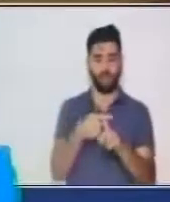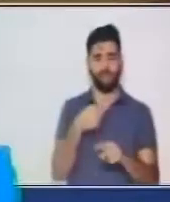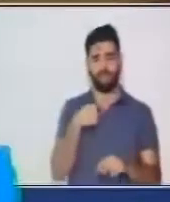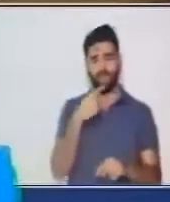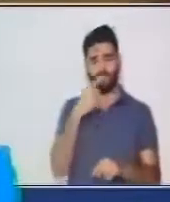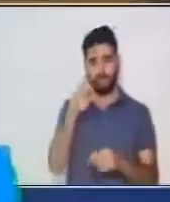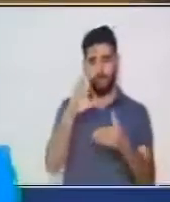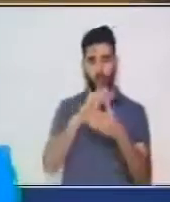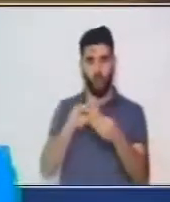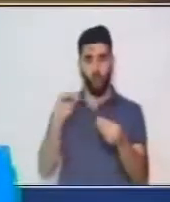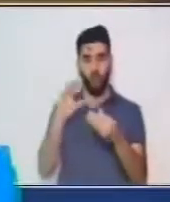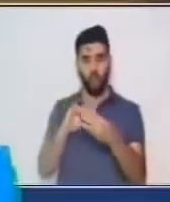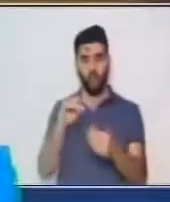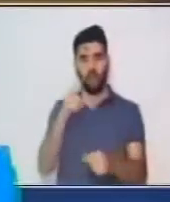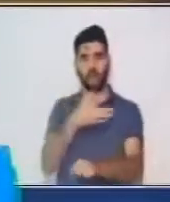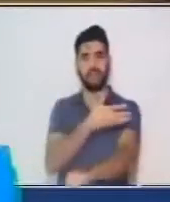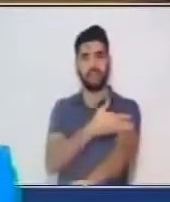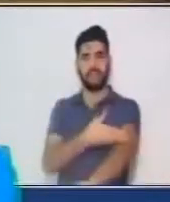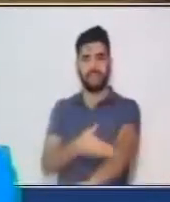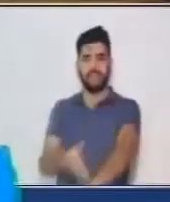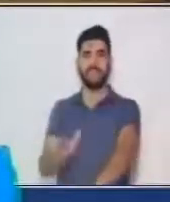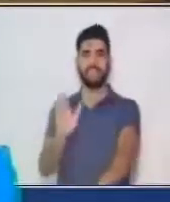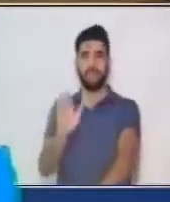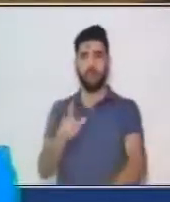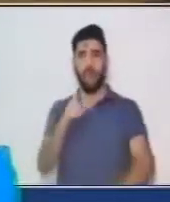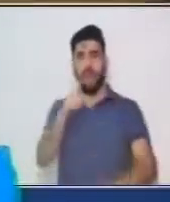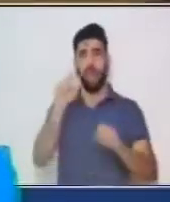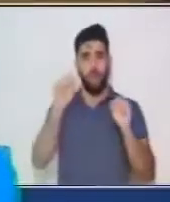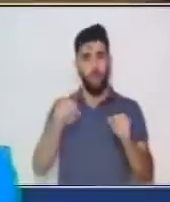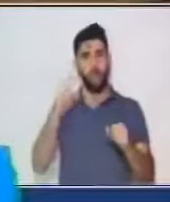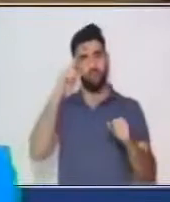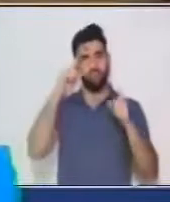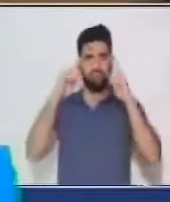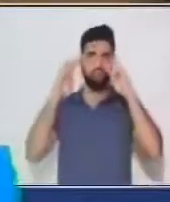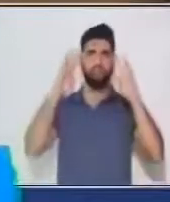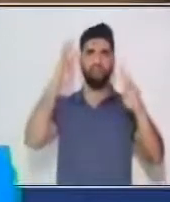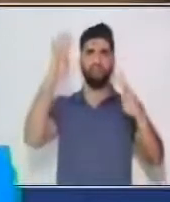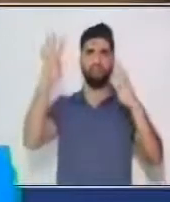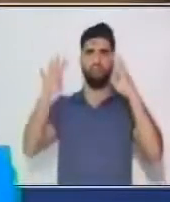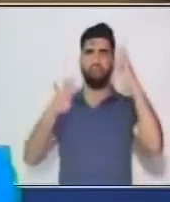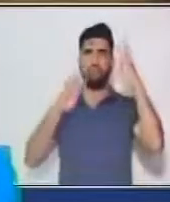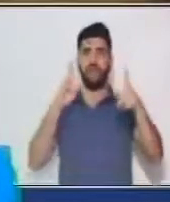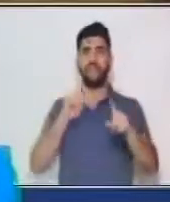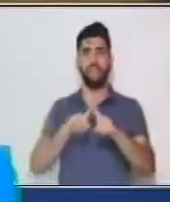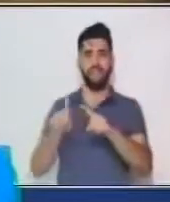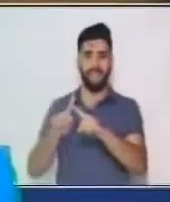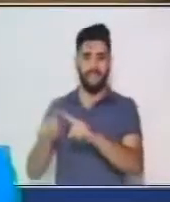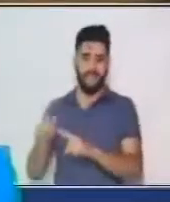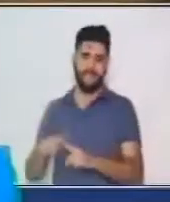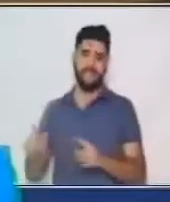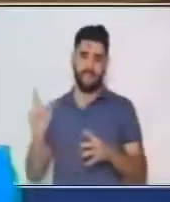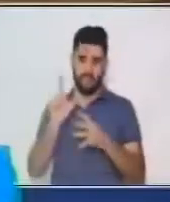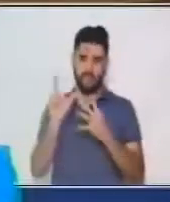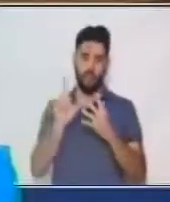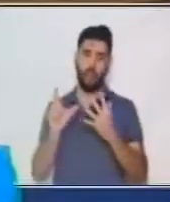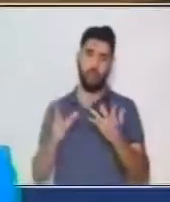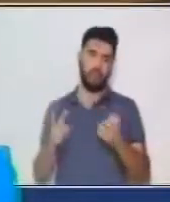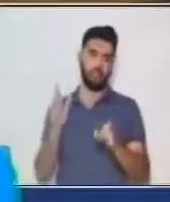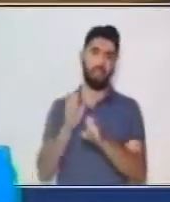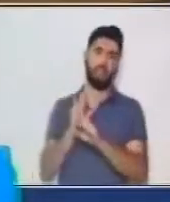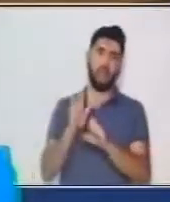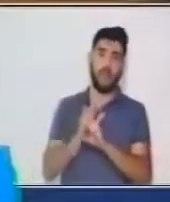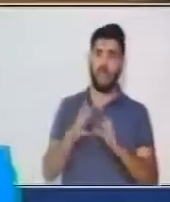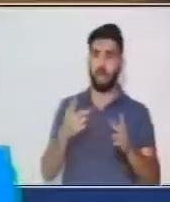historia del país de los 5 sentidos, tú podías imaginar diversas cosas. Y te pudiste imaginar, por ejemplo,